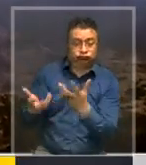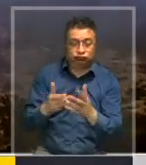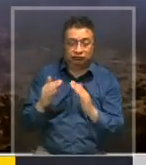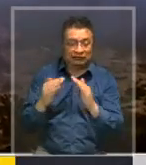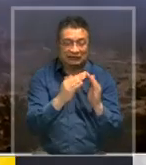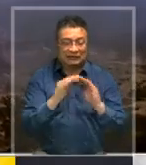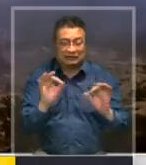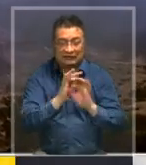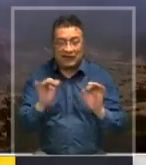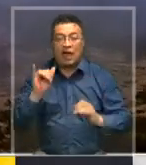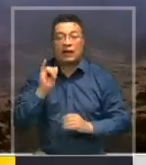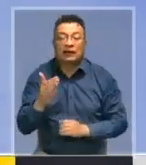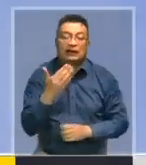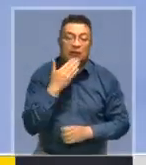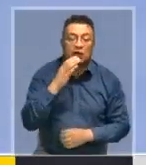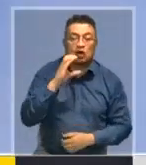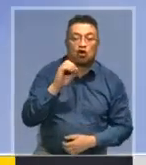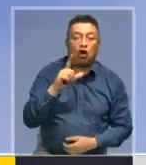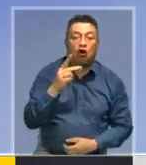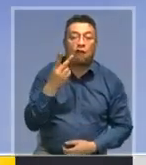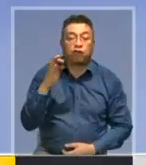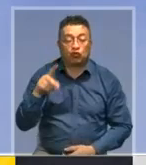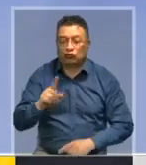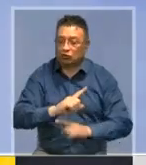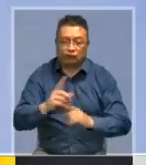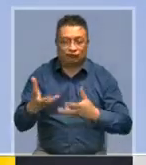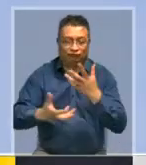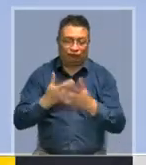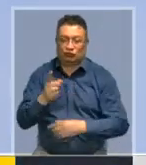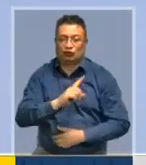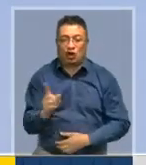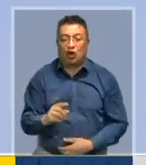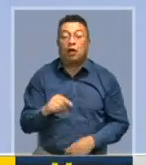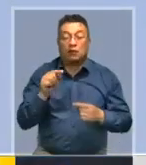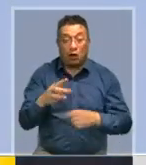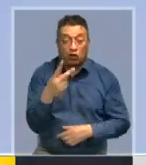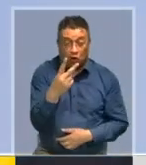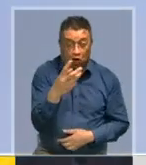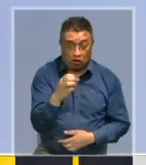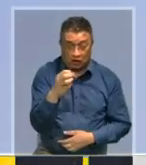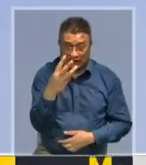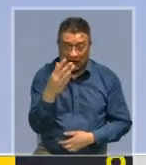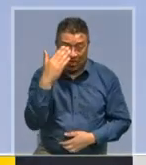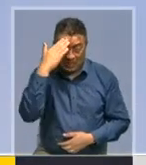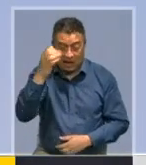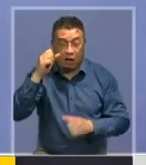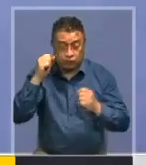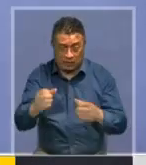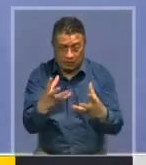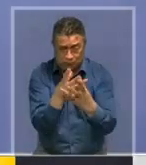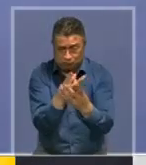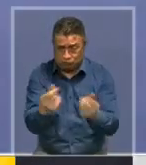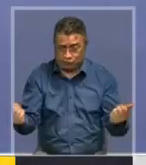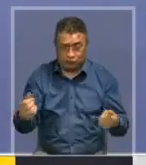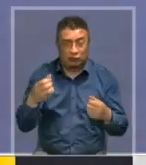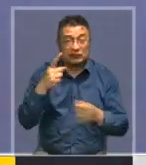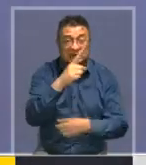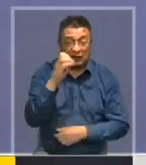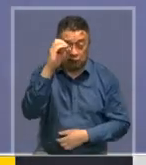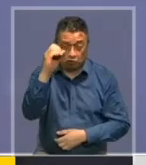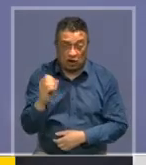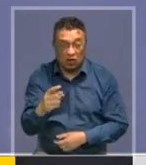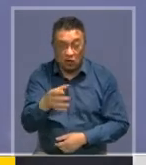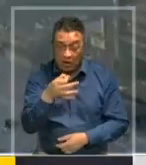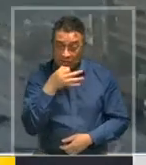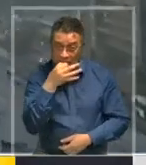usted comentaba en un punto de prensa durante esta tarde que esto va a durar alrededor de 2 a 3 días para extinguirlo completamente. Eso es un trabajo que obviamente no